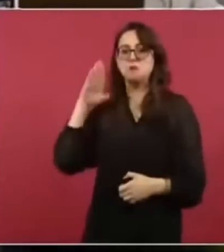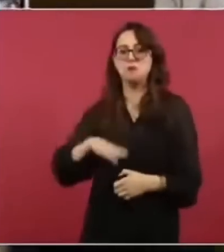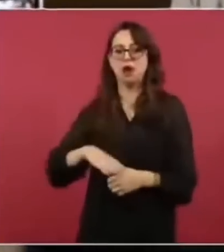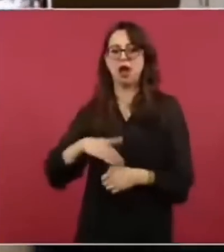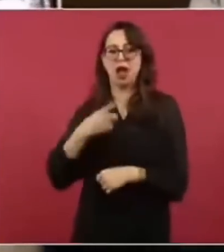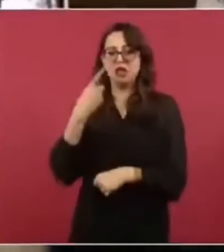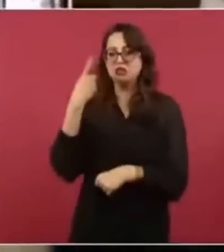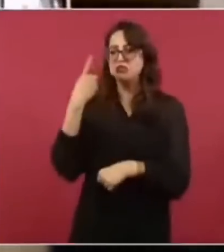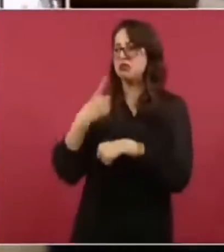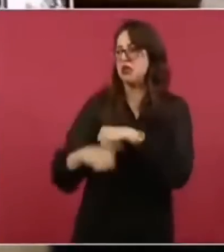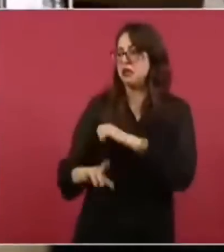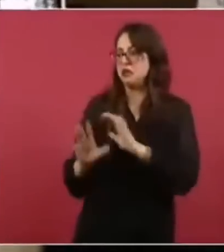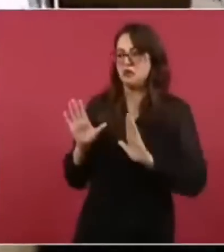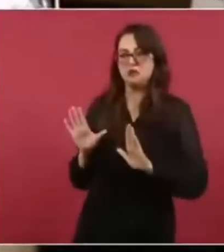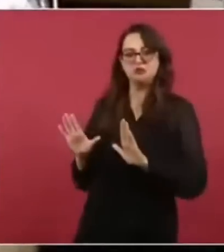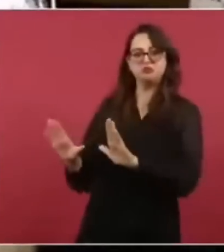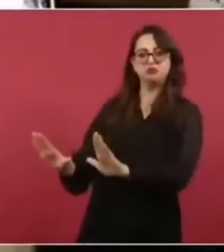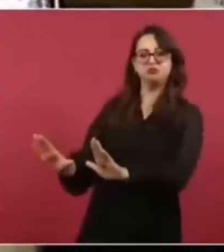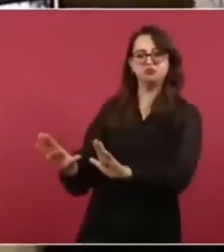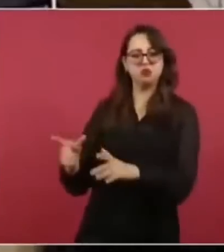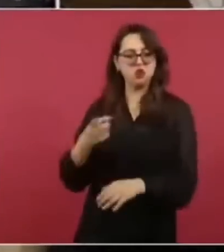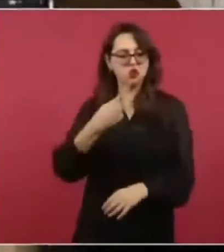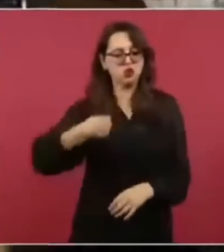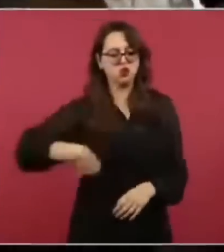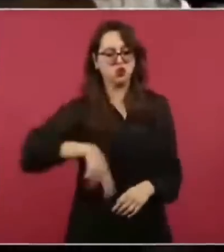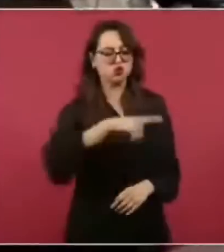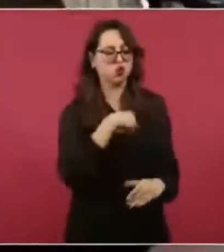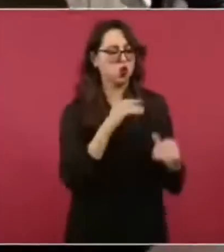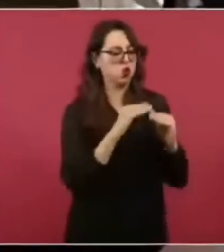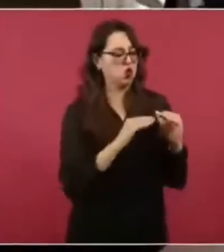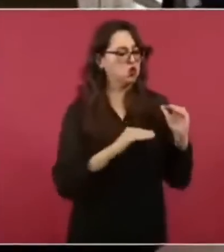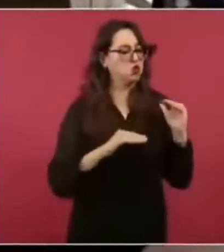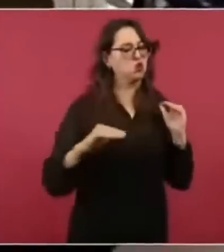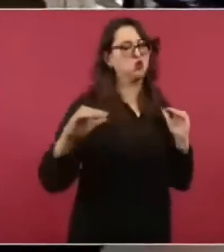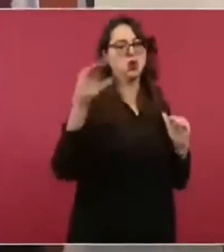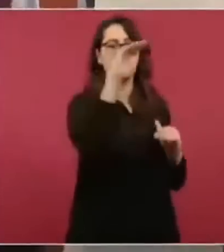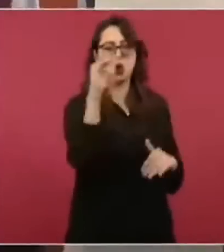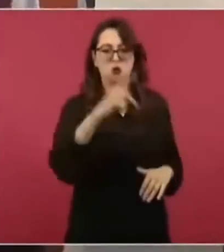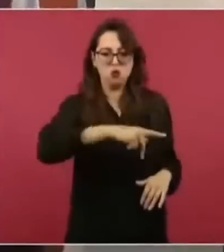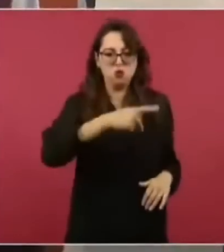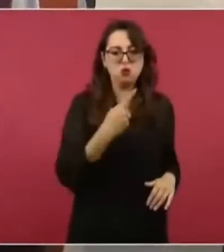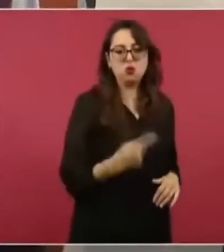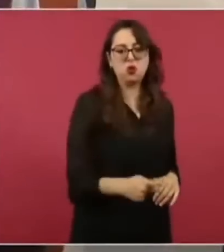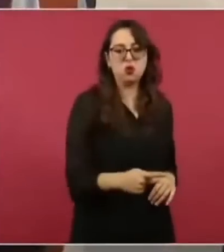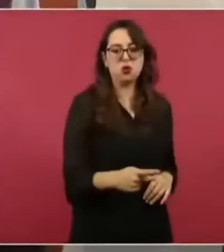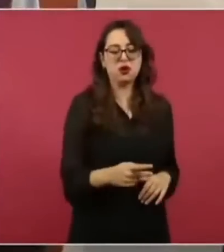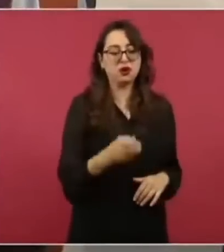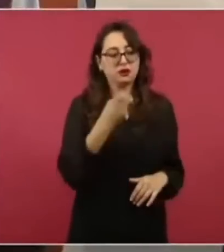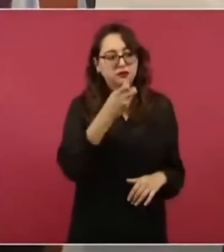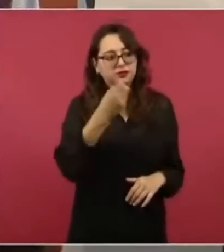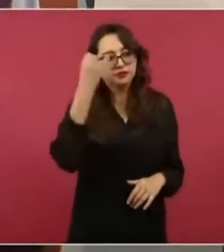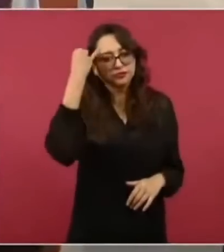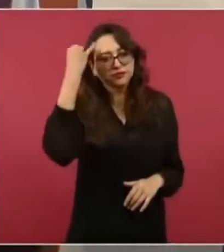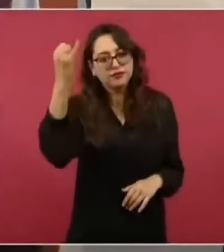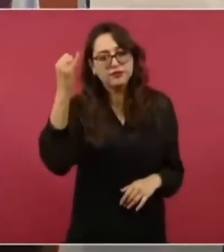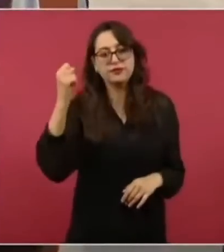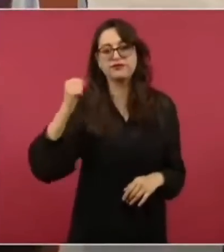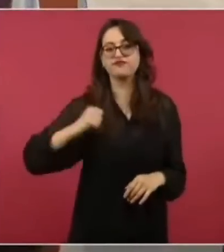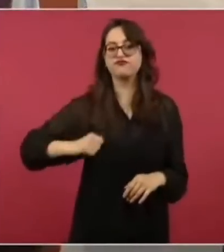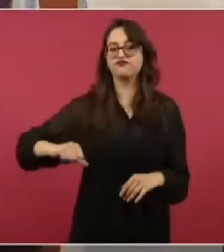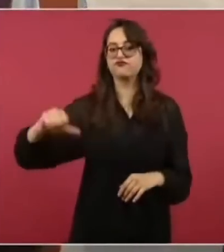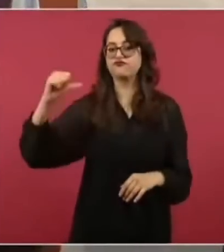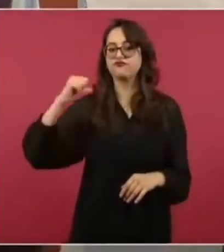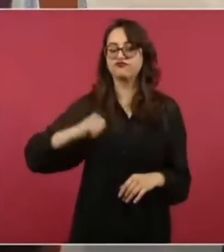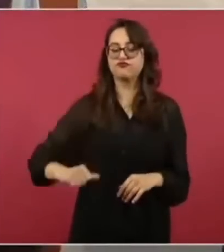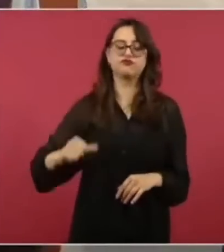la superioridad y el patriotismo. Durante la pasada campaña